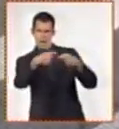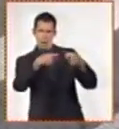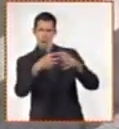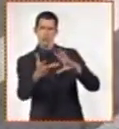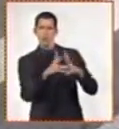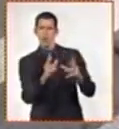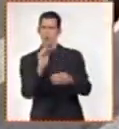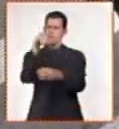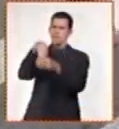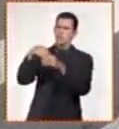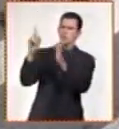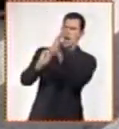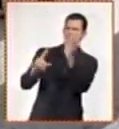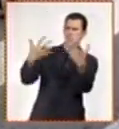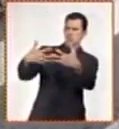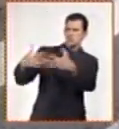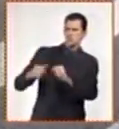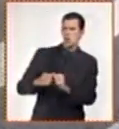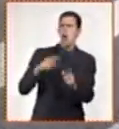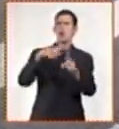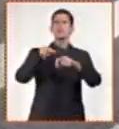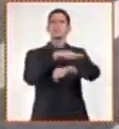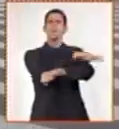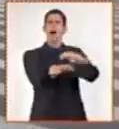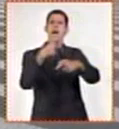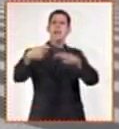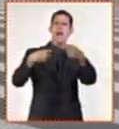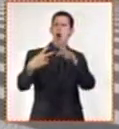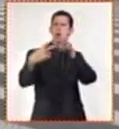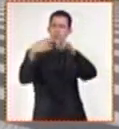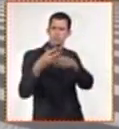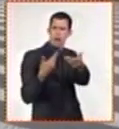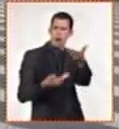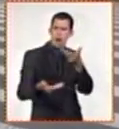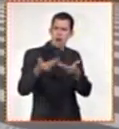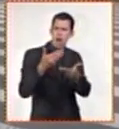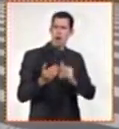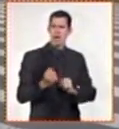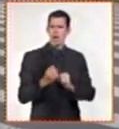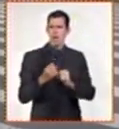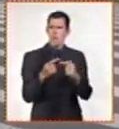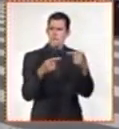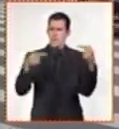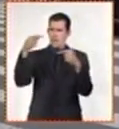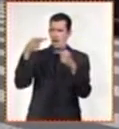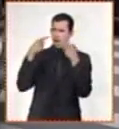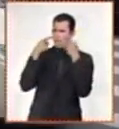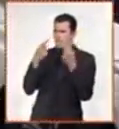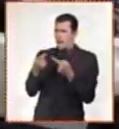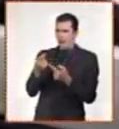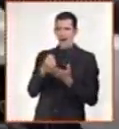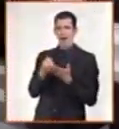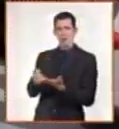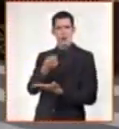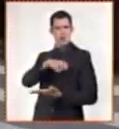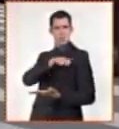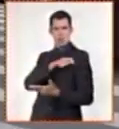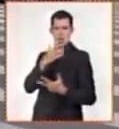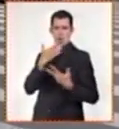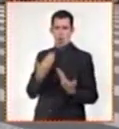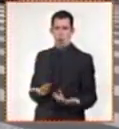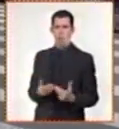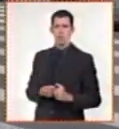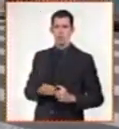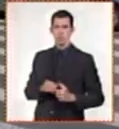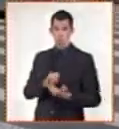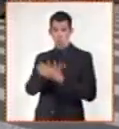energéticos, de comercio exterior e inversión extranjera y del bienestar del pueblo. centrando su atención en el